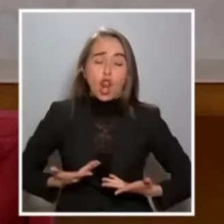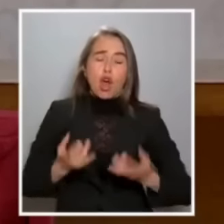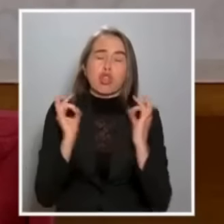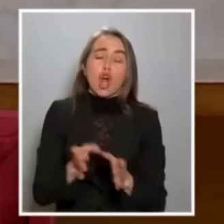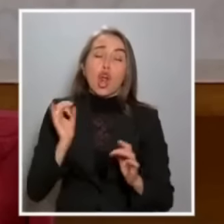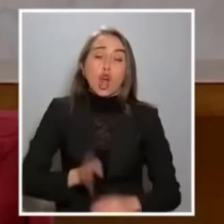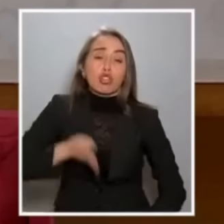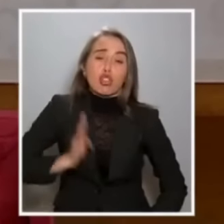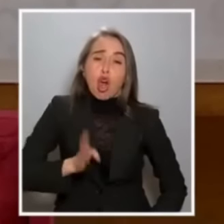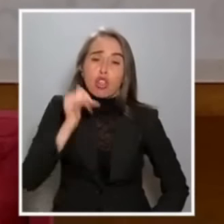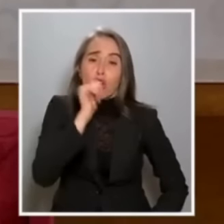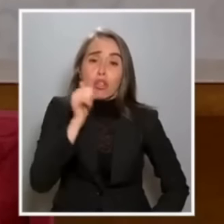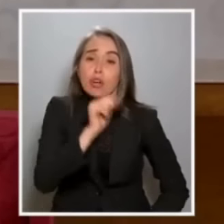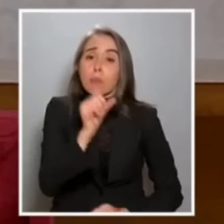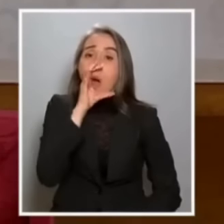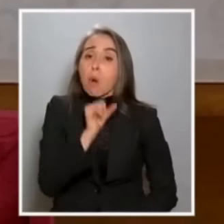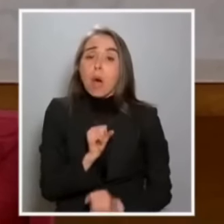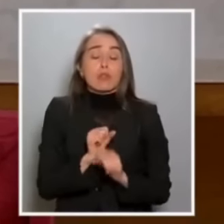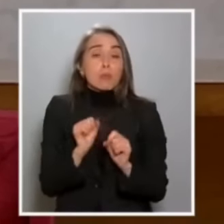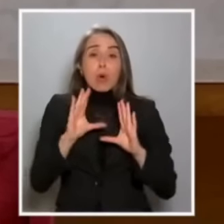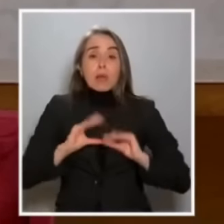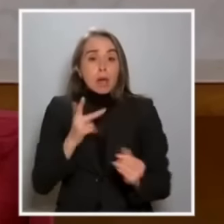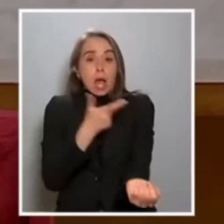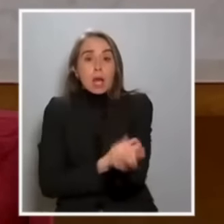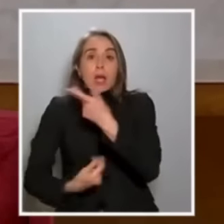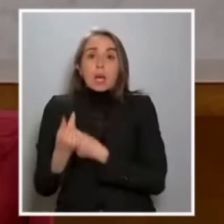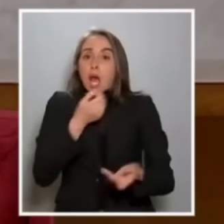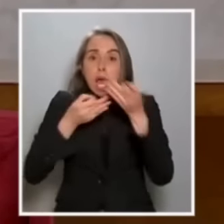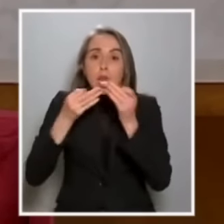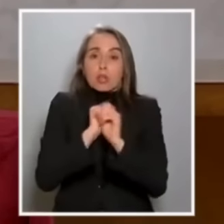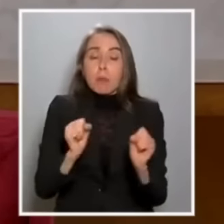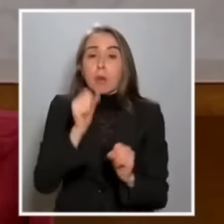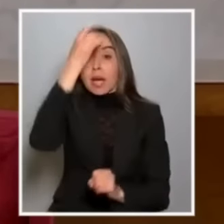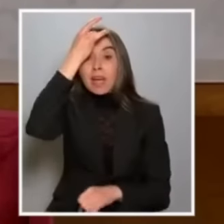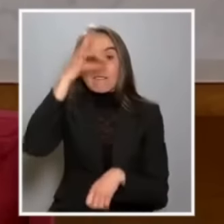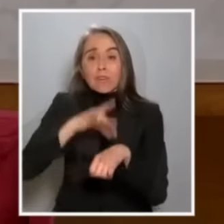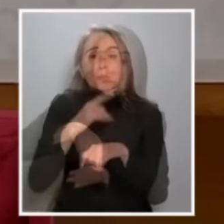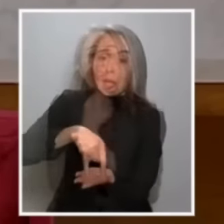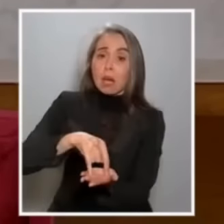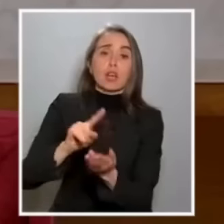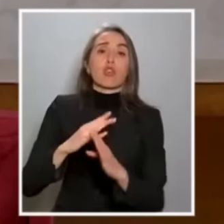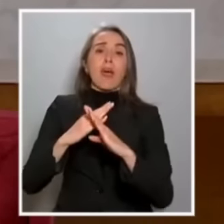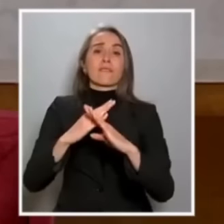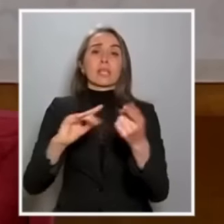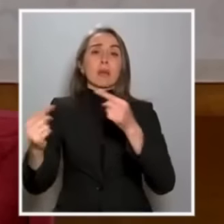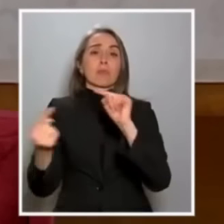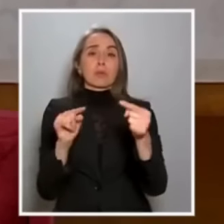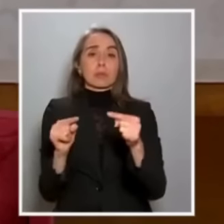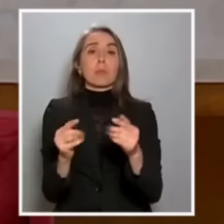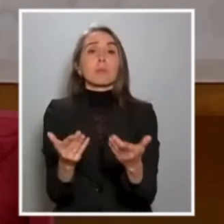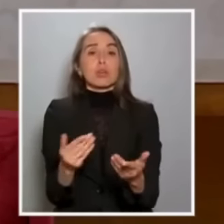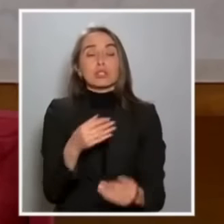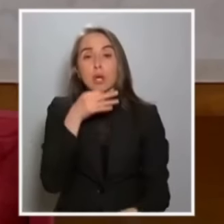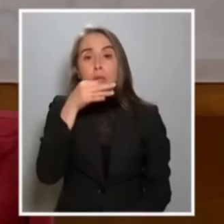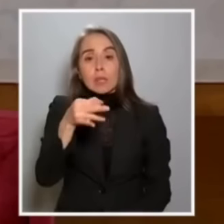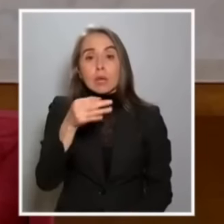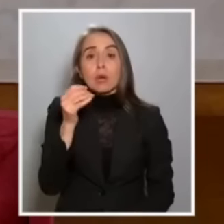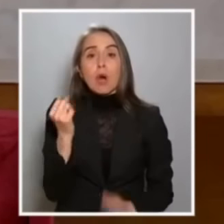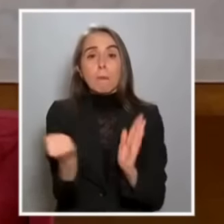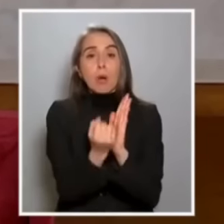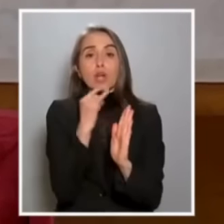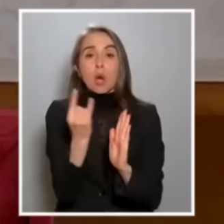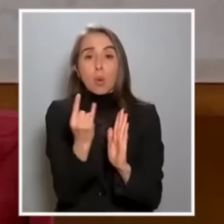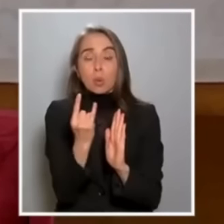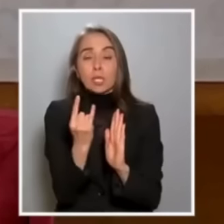intolerables que no se pueden aliviar y que él o la paciente considera inaceptable. Por ello, anuncio que pondré urgencia